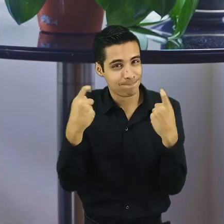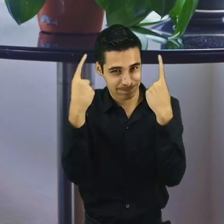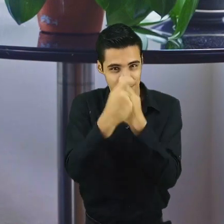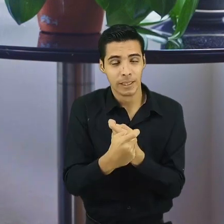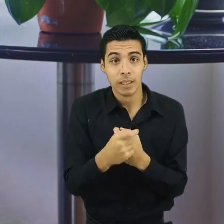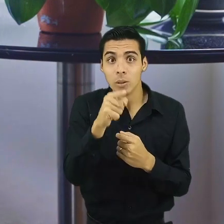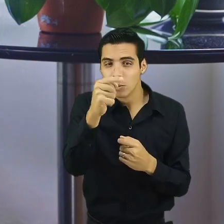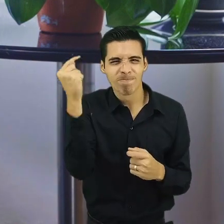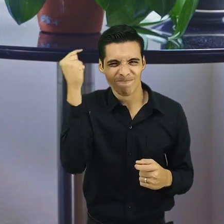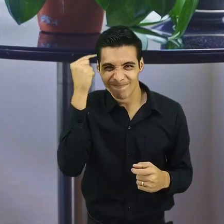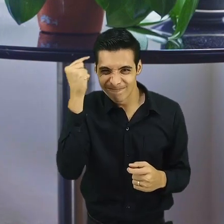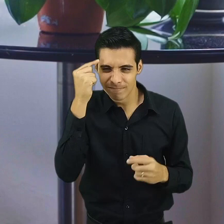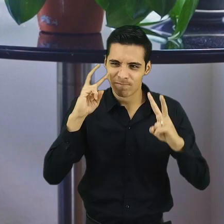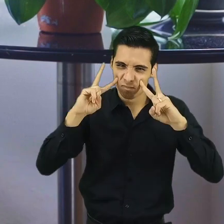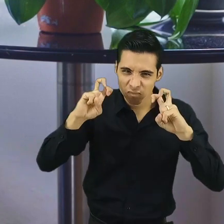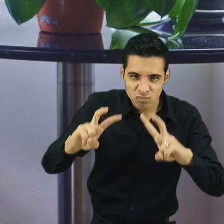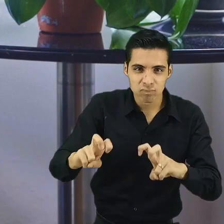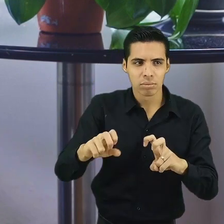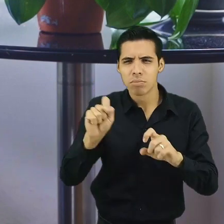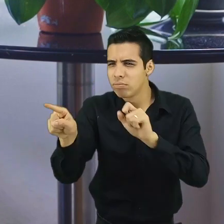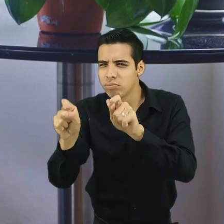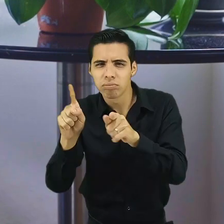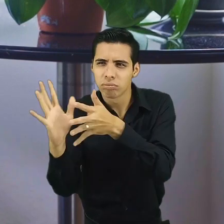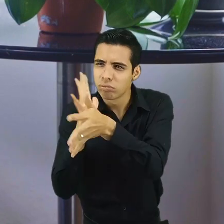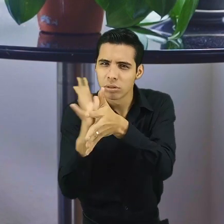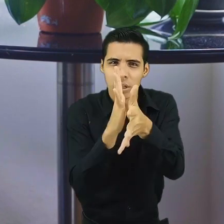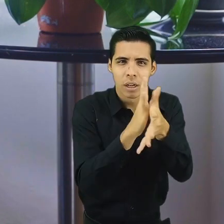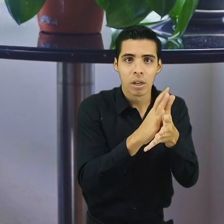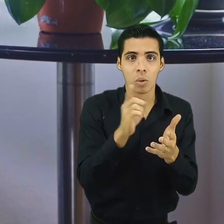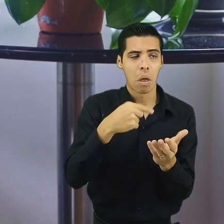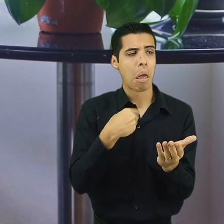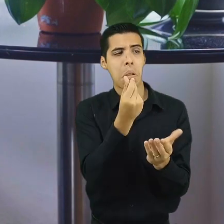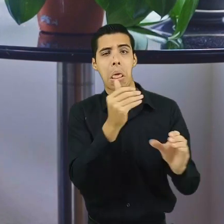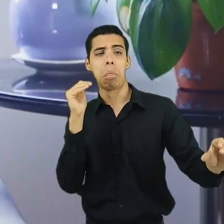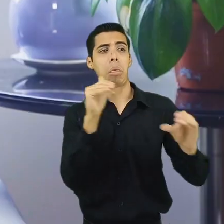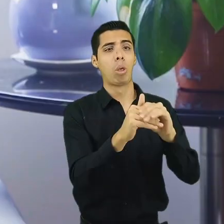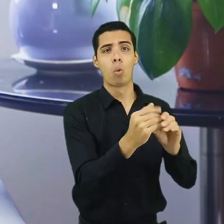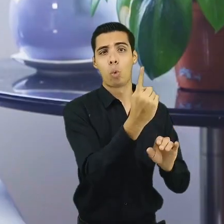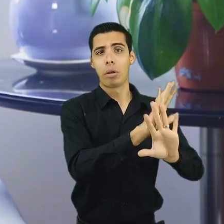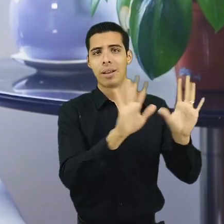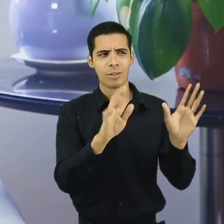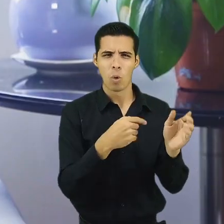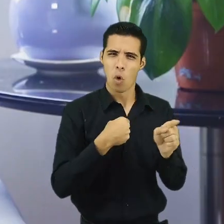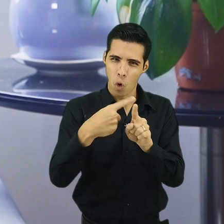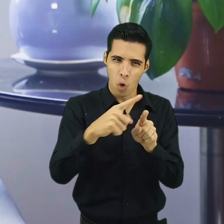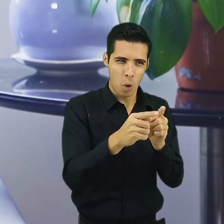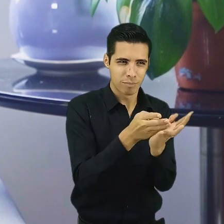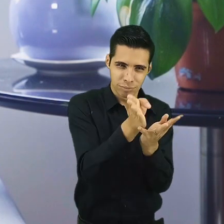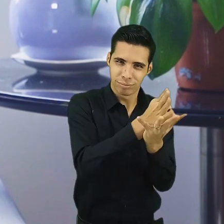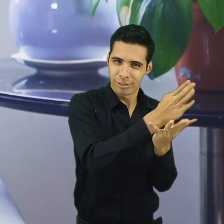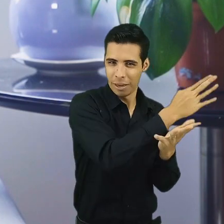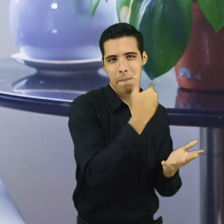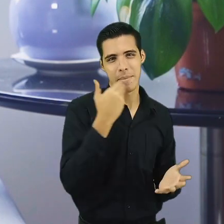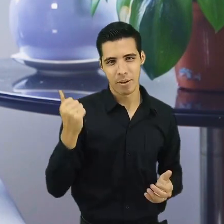bienes raíces, analiza, investiga, compara, asesórate y diversifica tus inversiones. El texto recomendado si tú quieres empezar